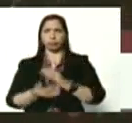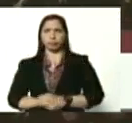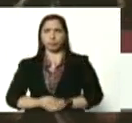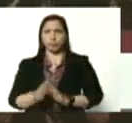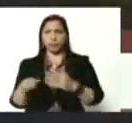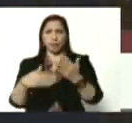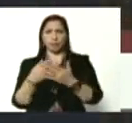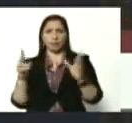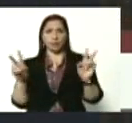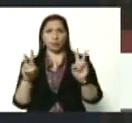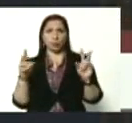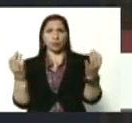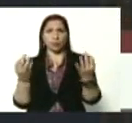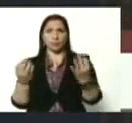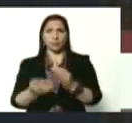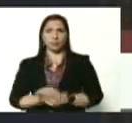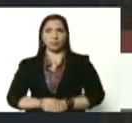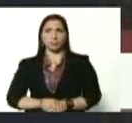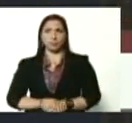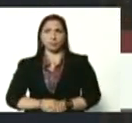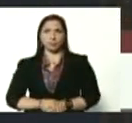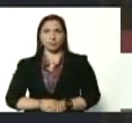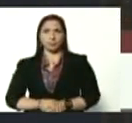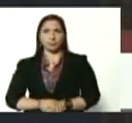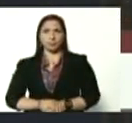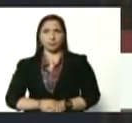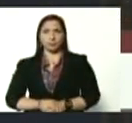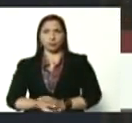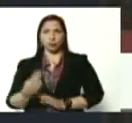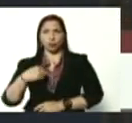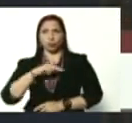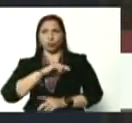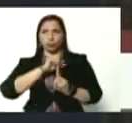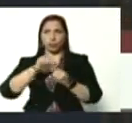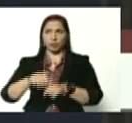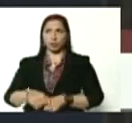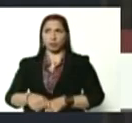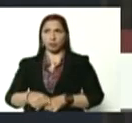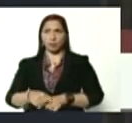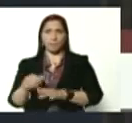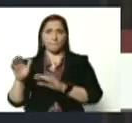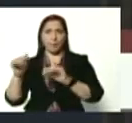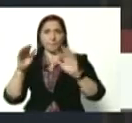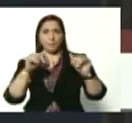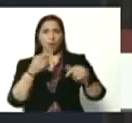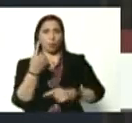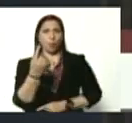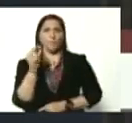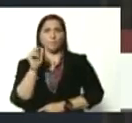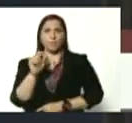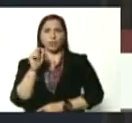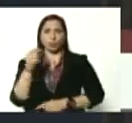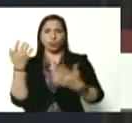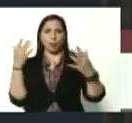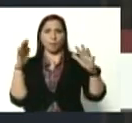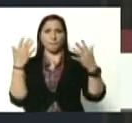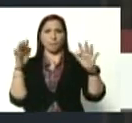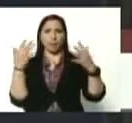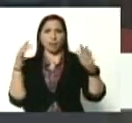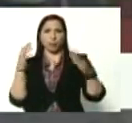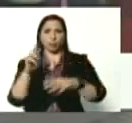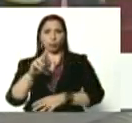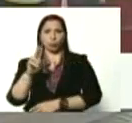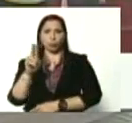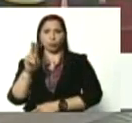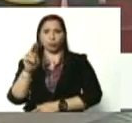hasta la victoria siempre nosotros venceremos me despido con un minuto de aplauso para rafael urdaneta